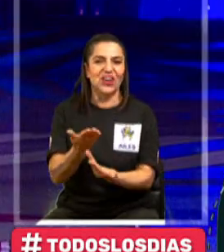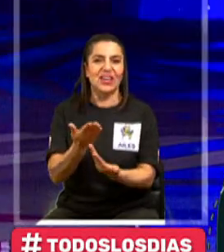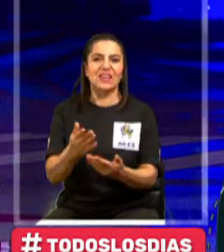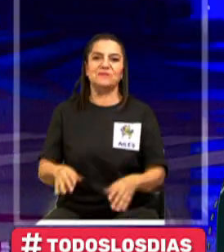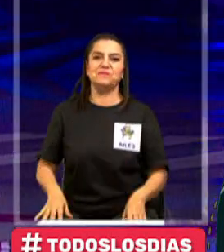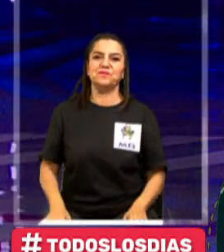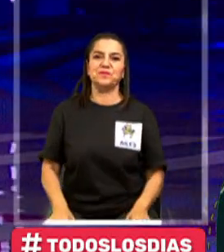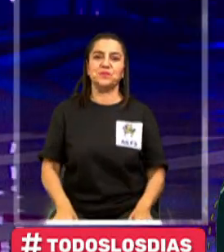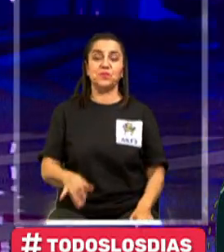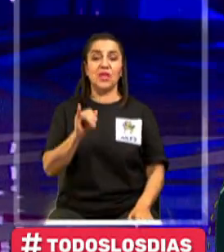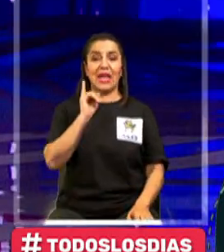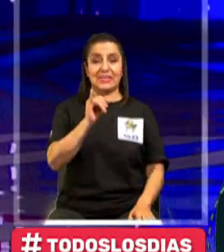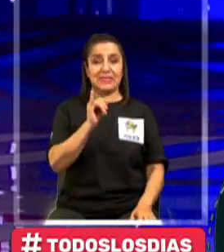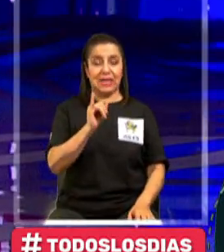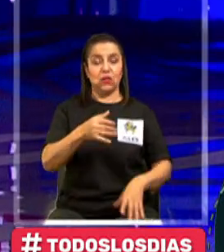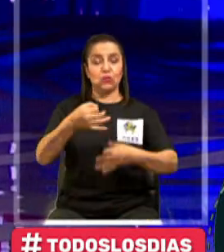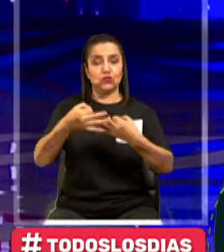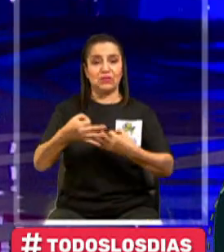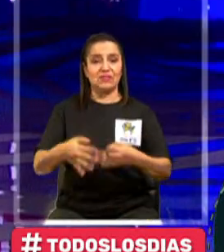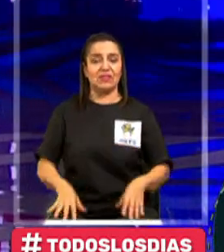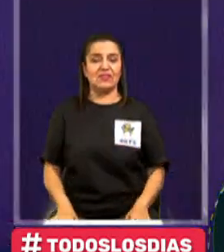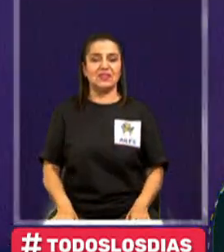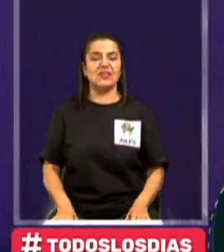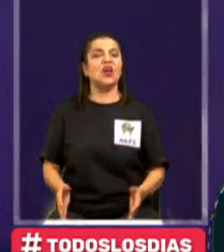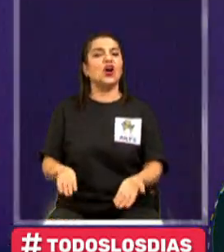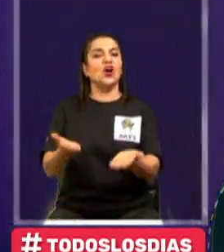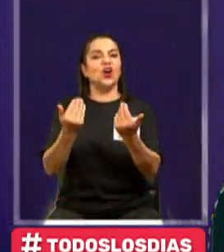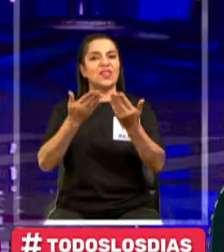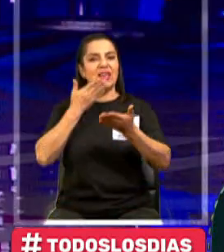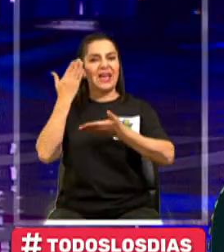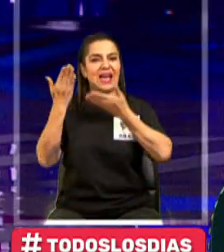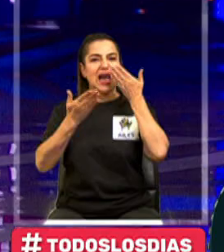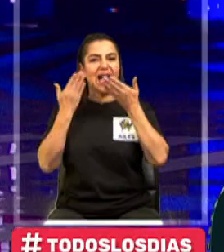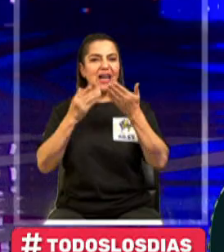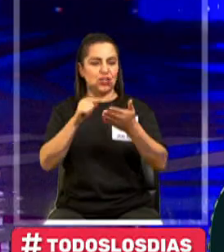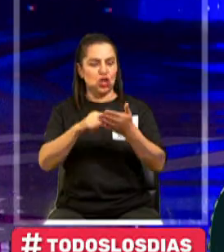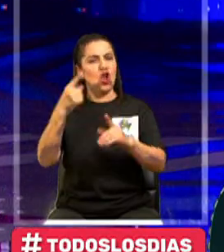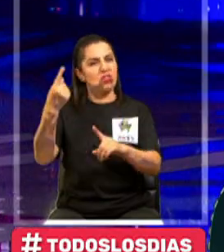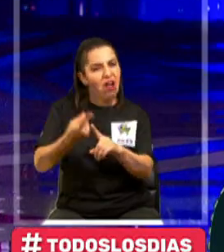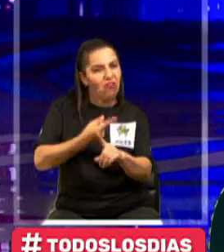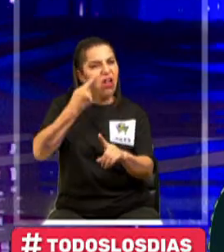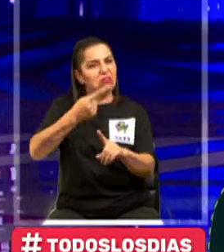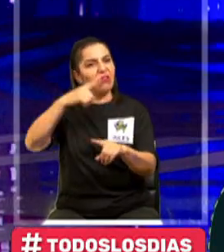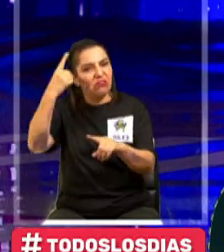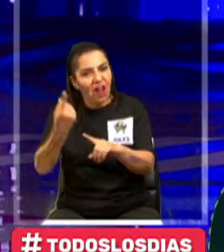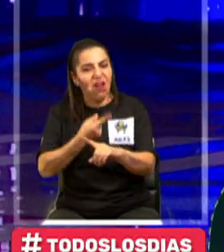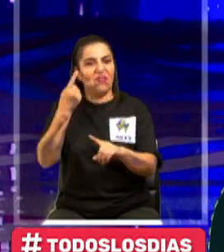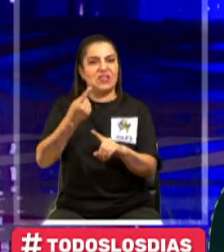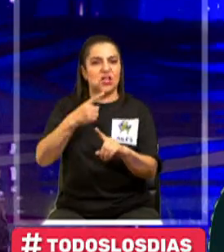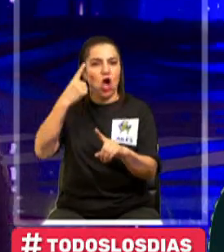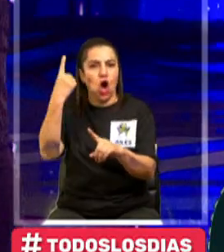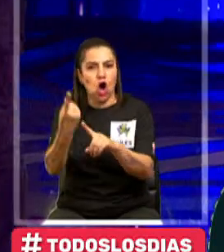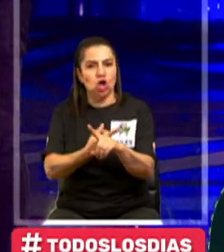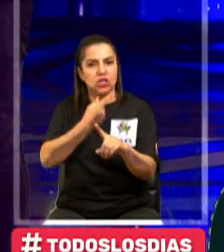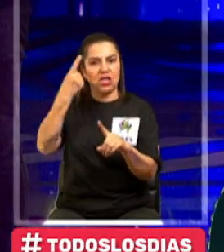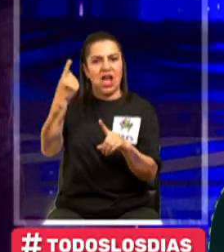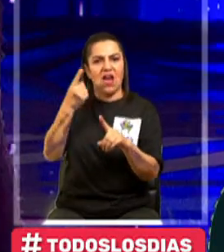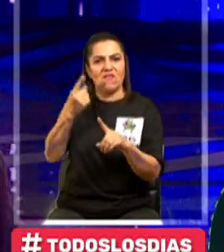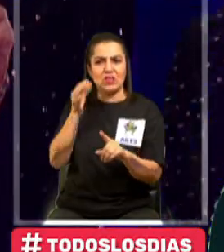Kombat? Sí, por supuesto, de todas maneras. Oye, la canción dice una y otra vez. Devorarte